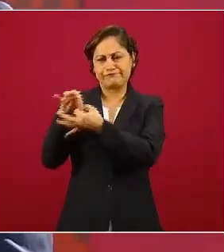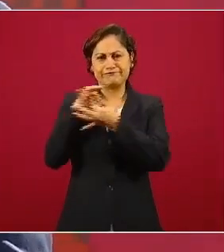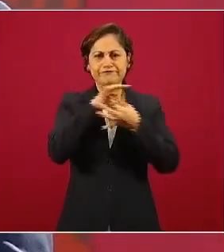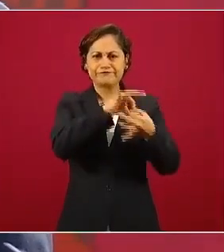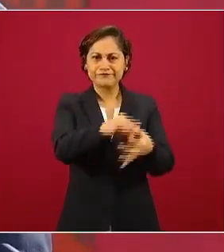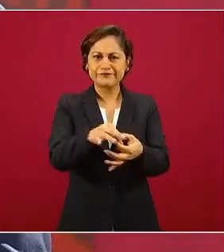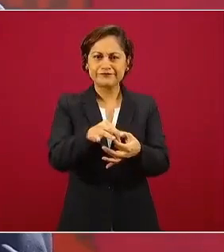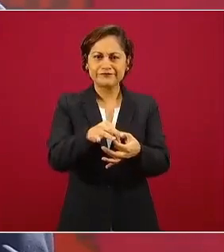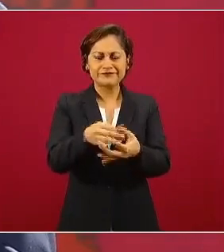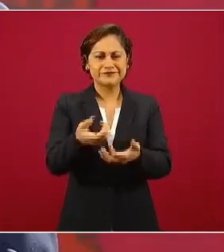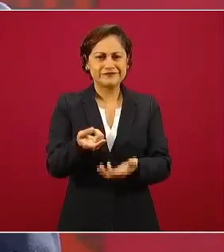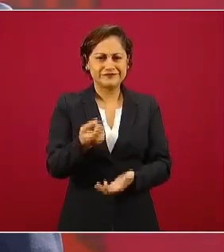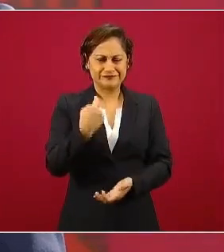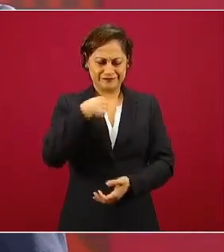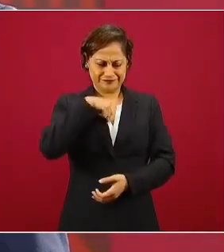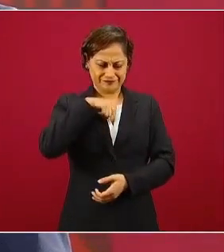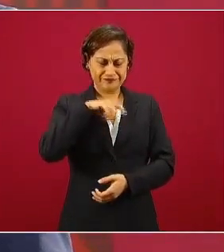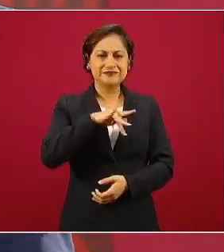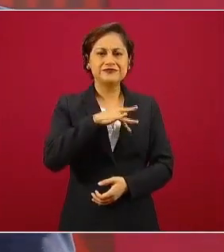ser felices.